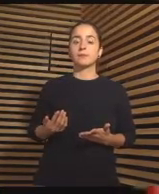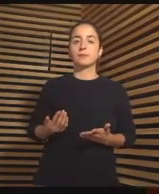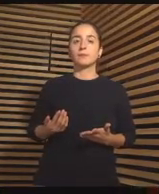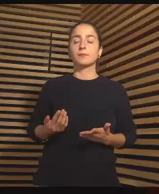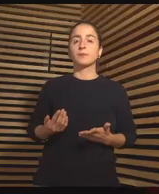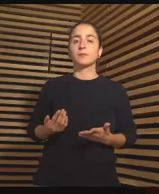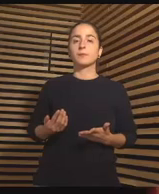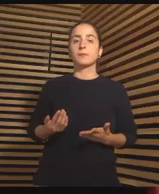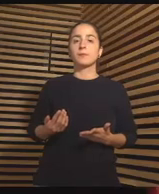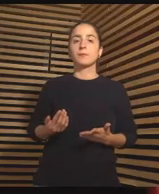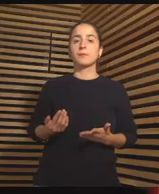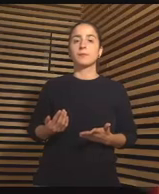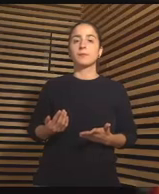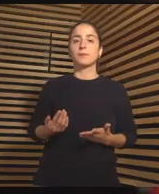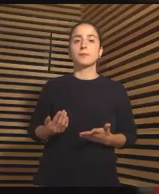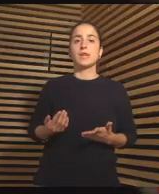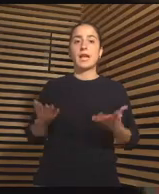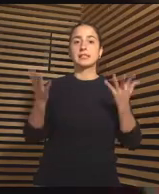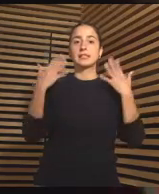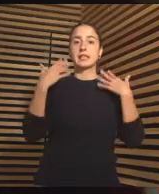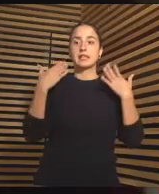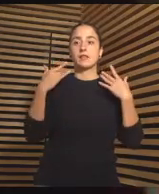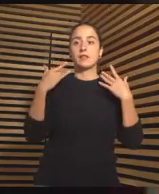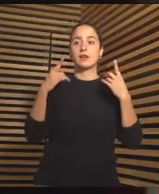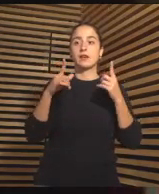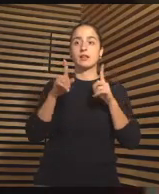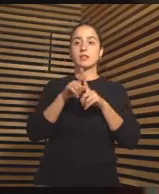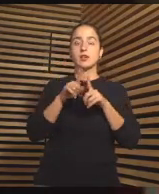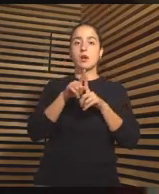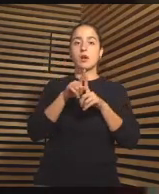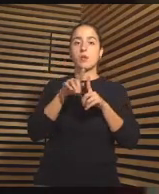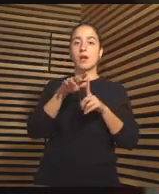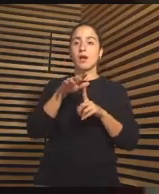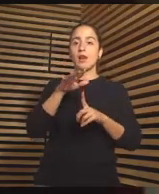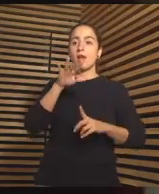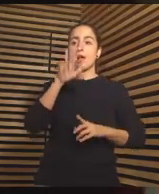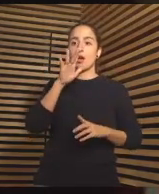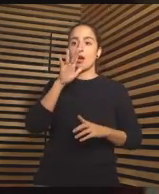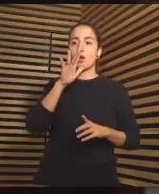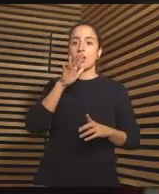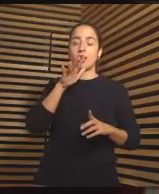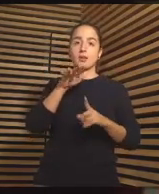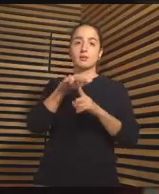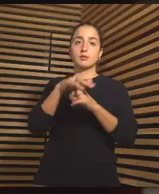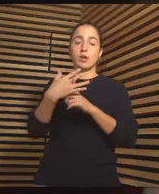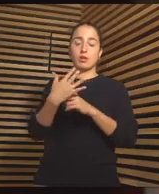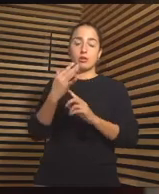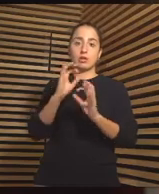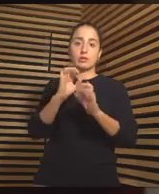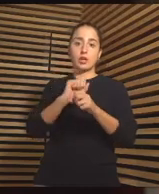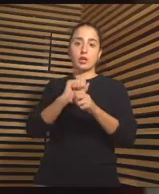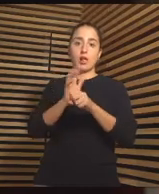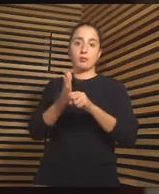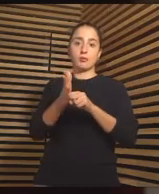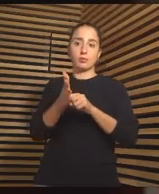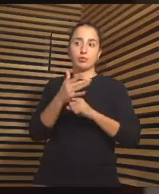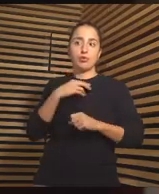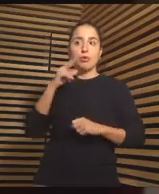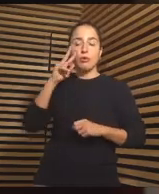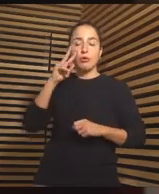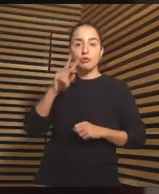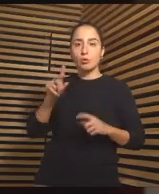son un actor secundario en una situación existente y precedente, y es la existencia